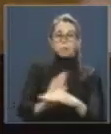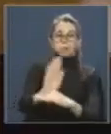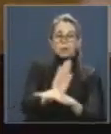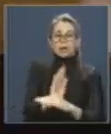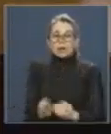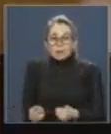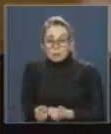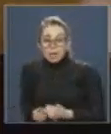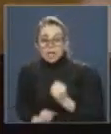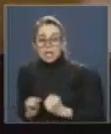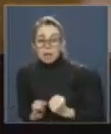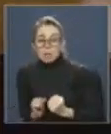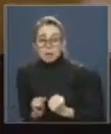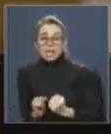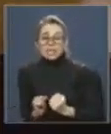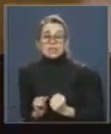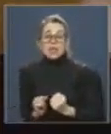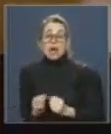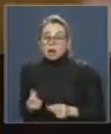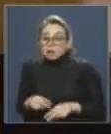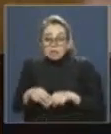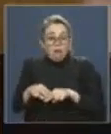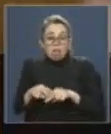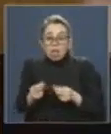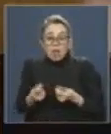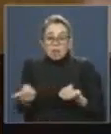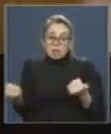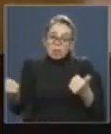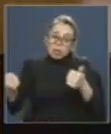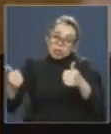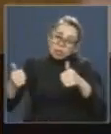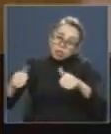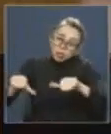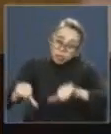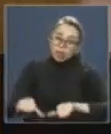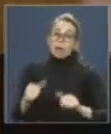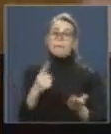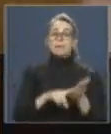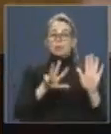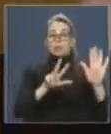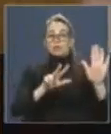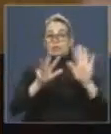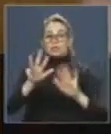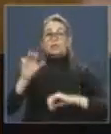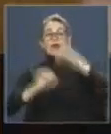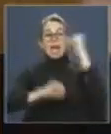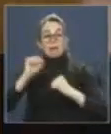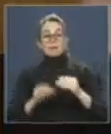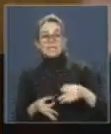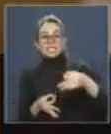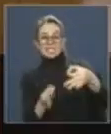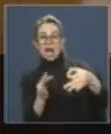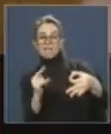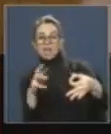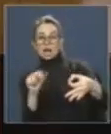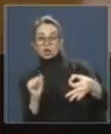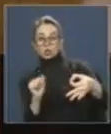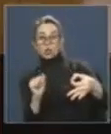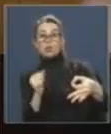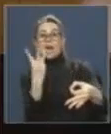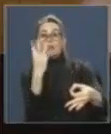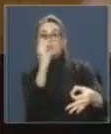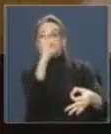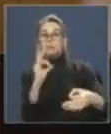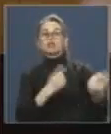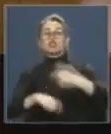se han ido deteriorando cada vez más si en el año 89 las pequeñas empresas facturaban el 30 por ciento del total de